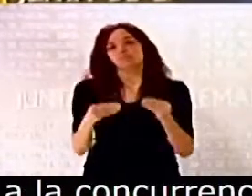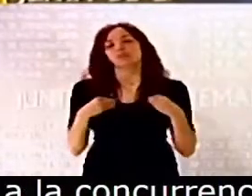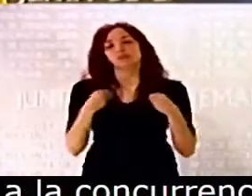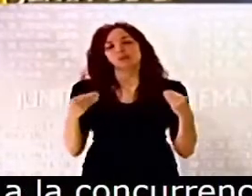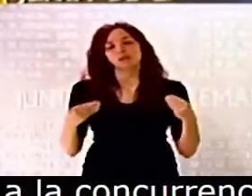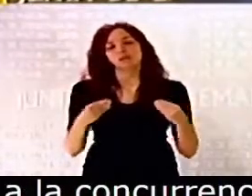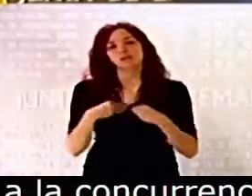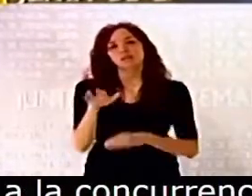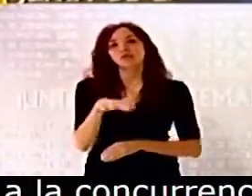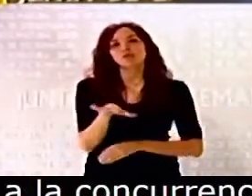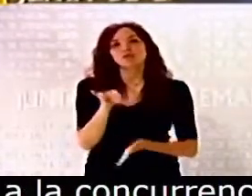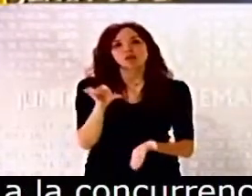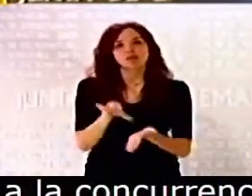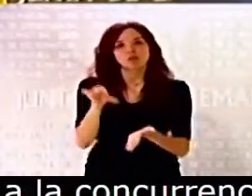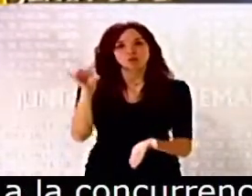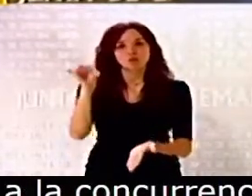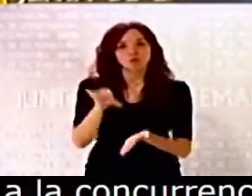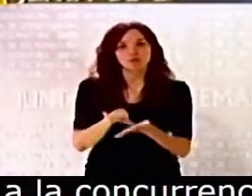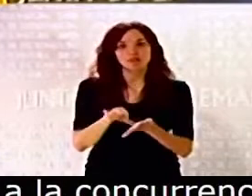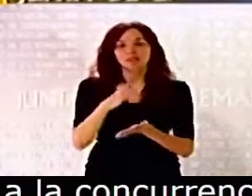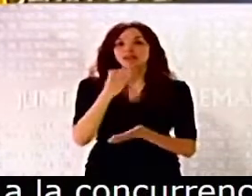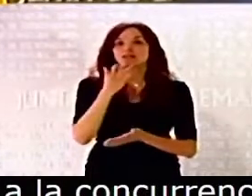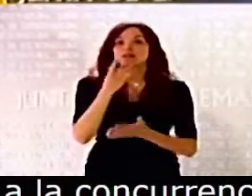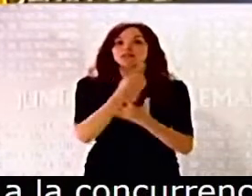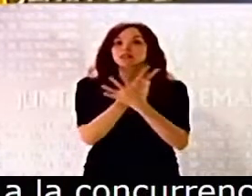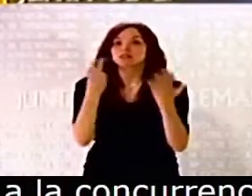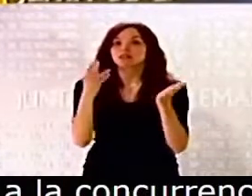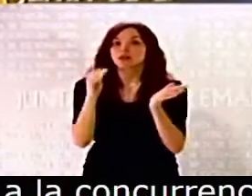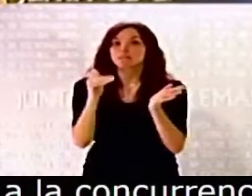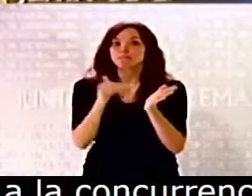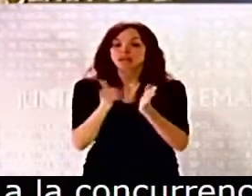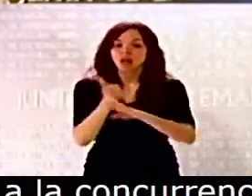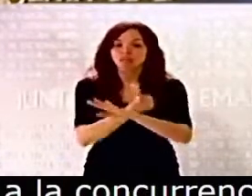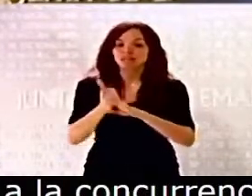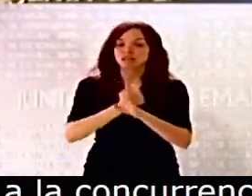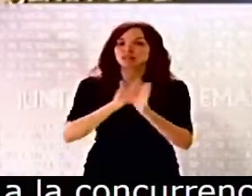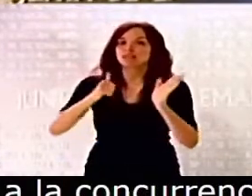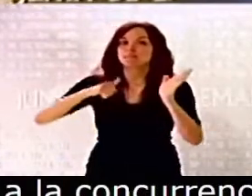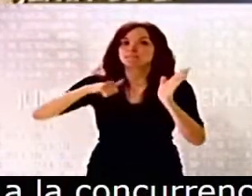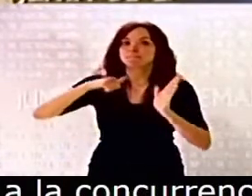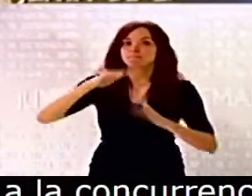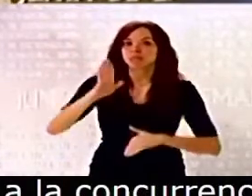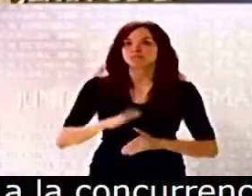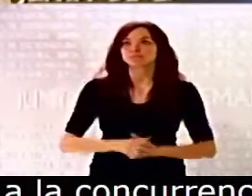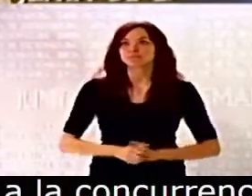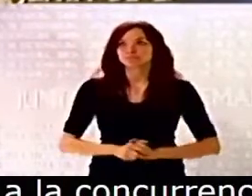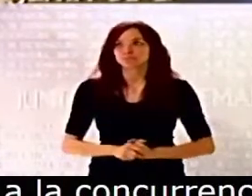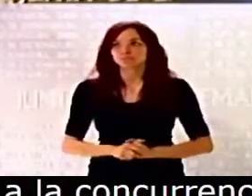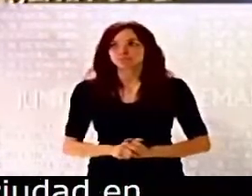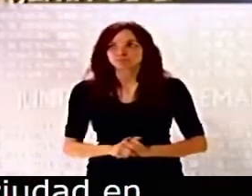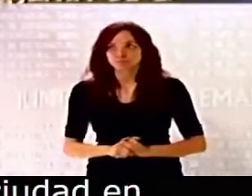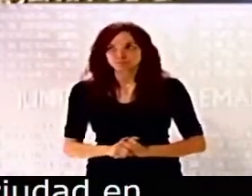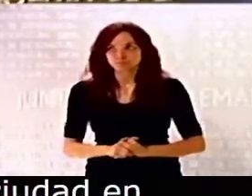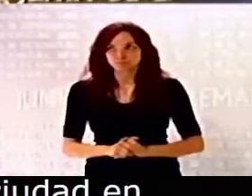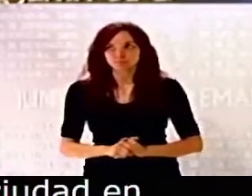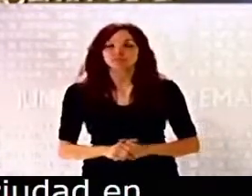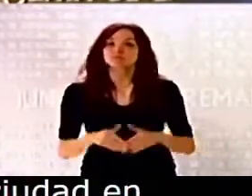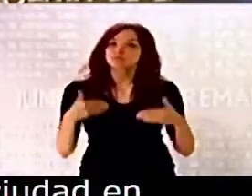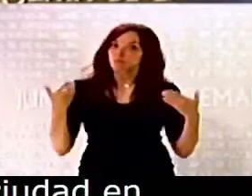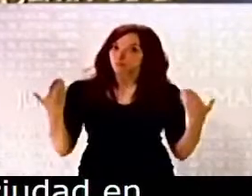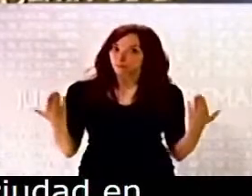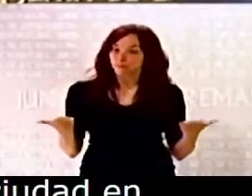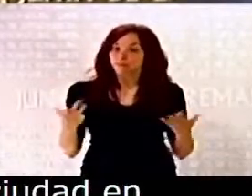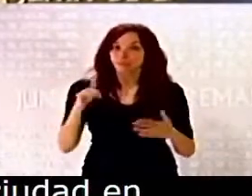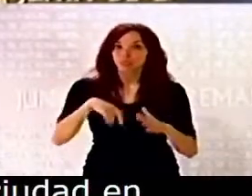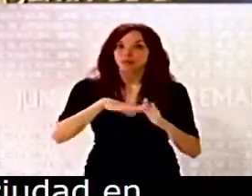en la ciudad en los municipios de más de 17.000 habitantes de nuestra comunidad autónoma. Por tanto,